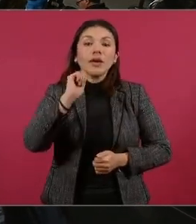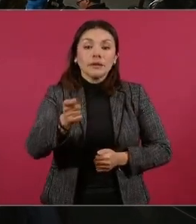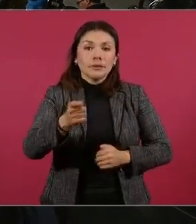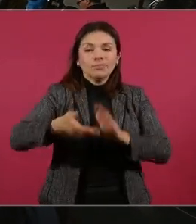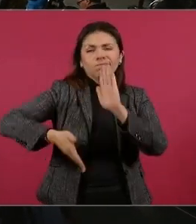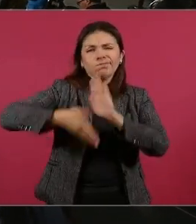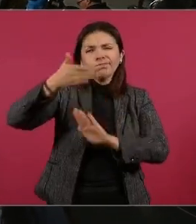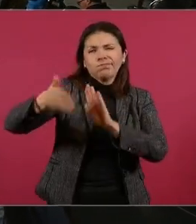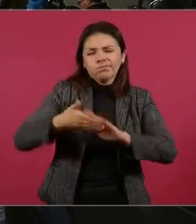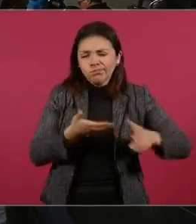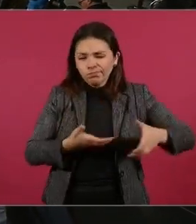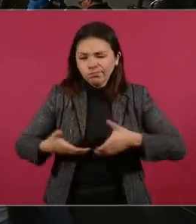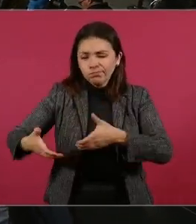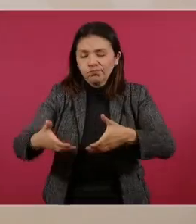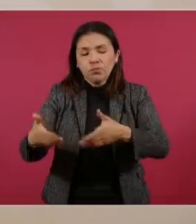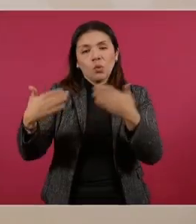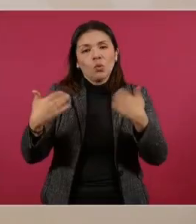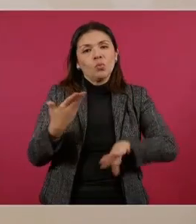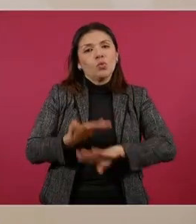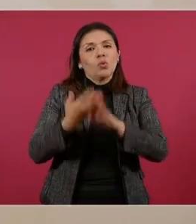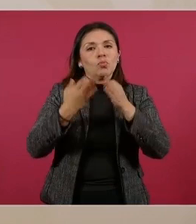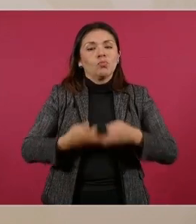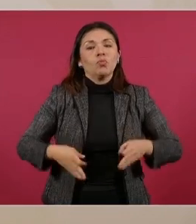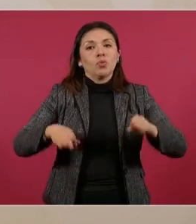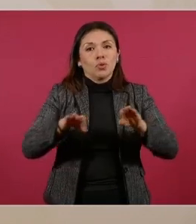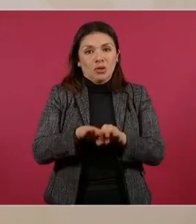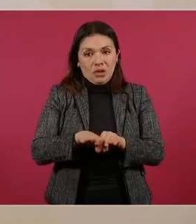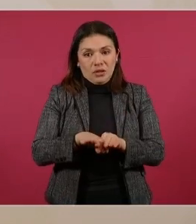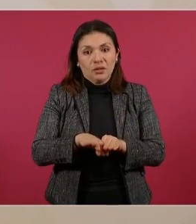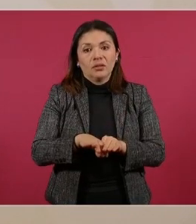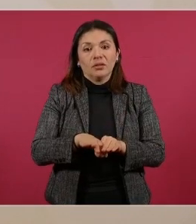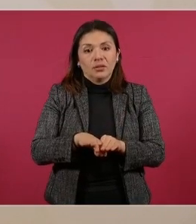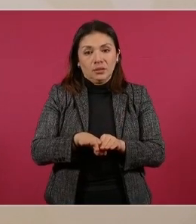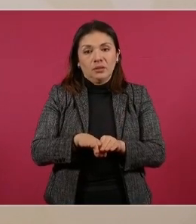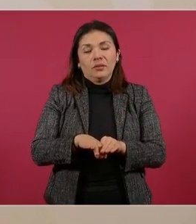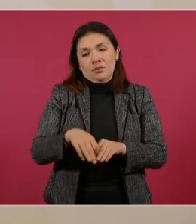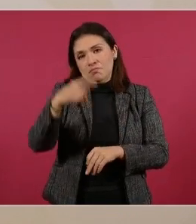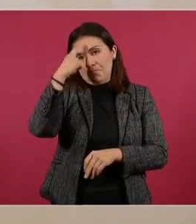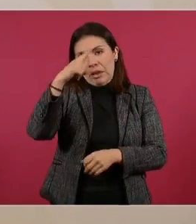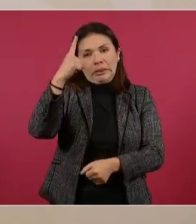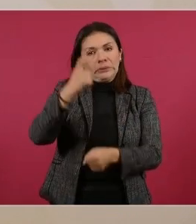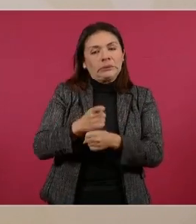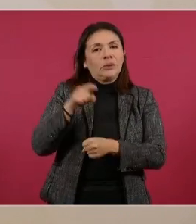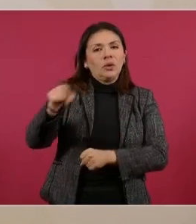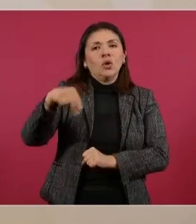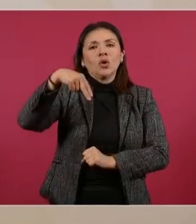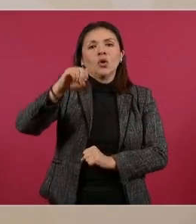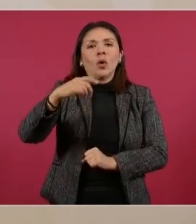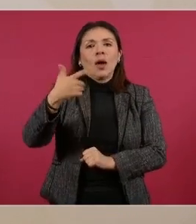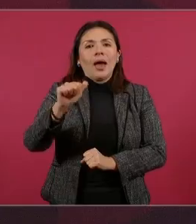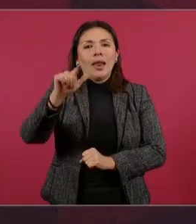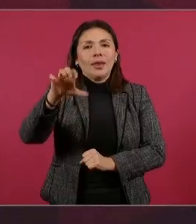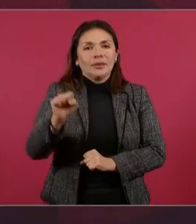muy importante para nogales sobre todo